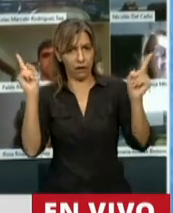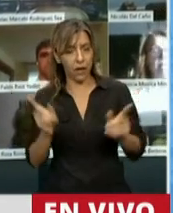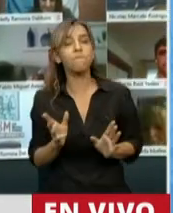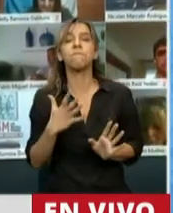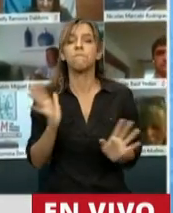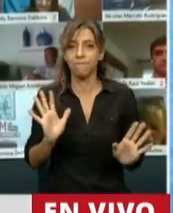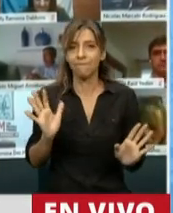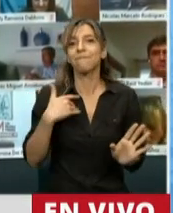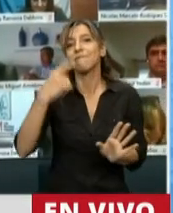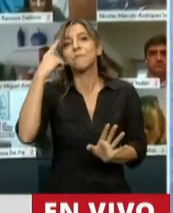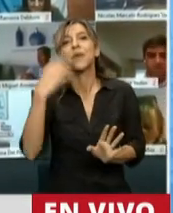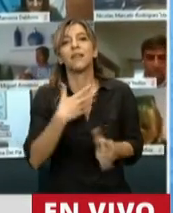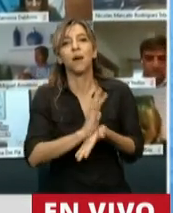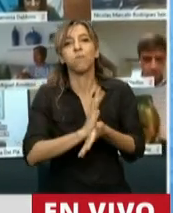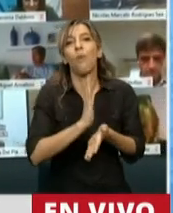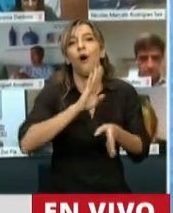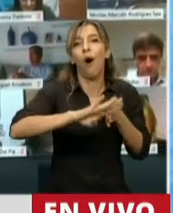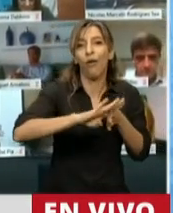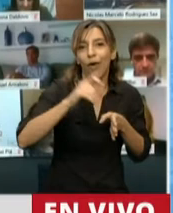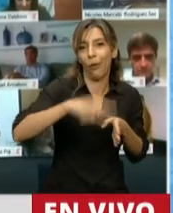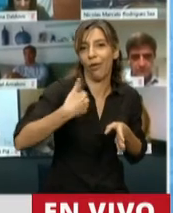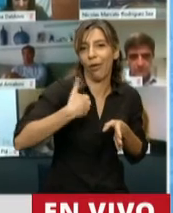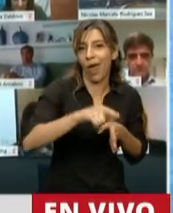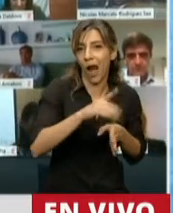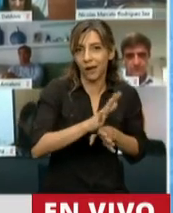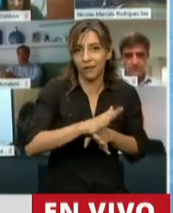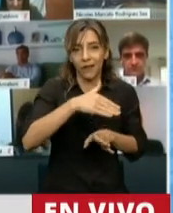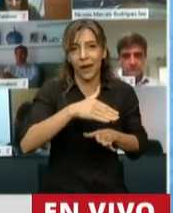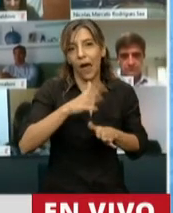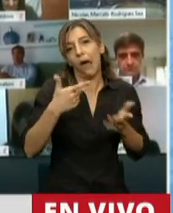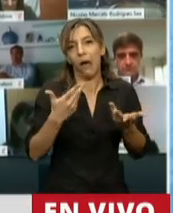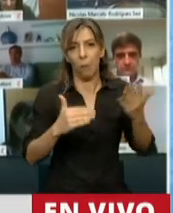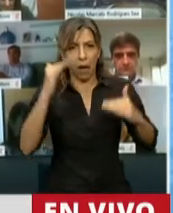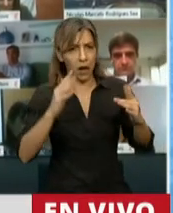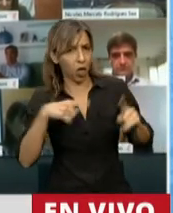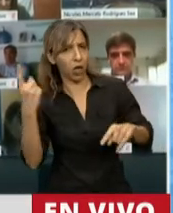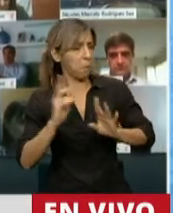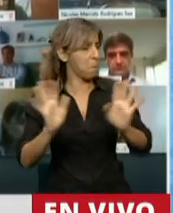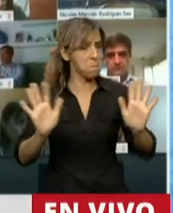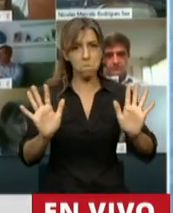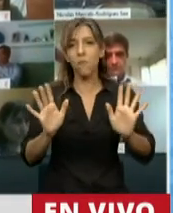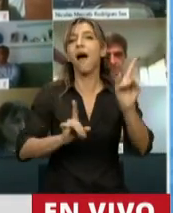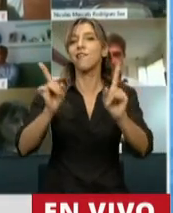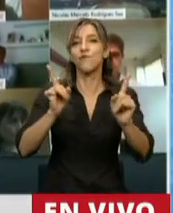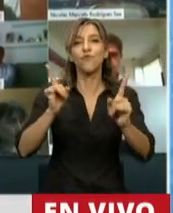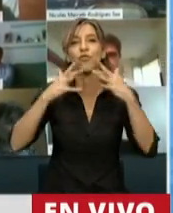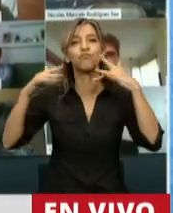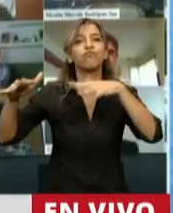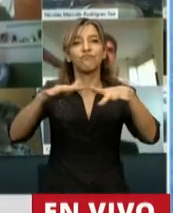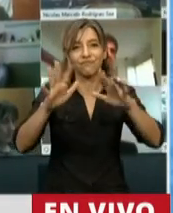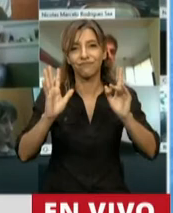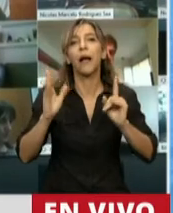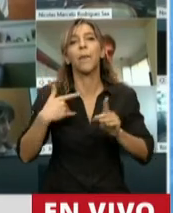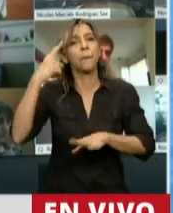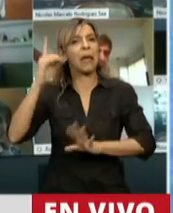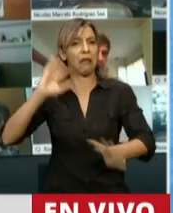detrimento de los tenedores de esta otra deuda cuya reestructuración hoy está en debate. Eso, decían, se arregla con un decreto. Y